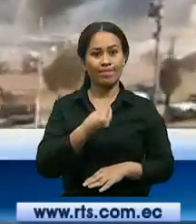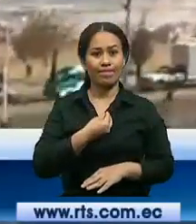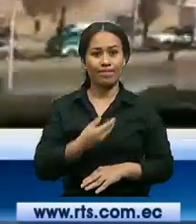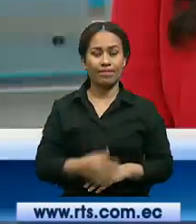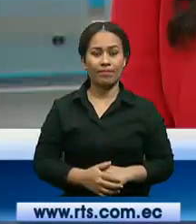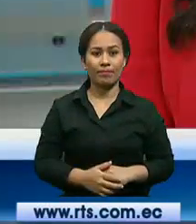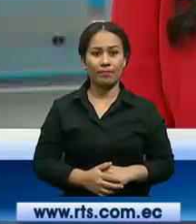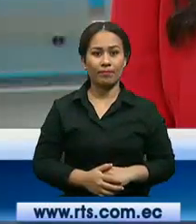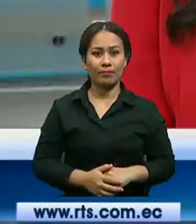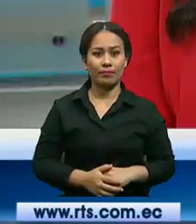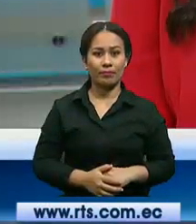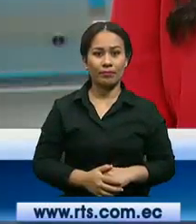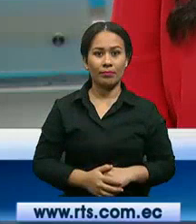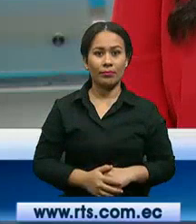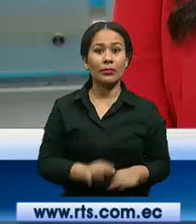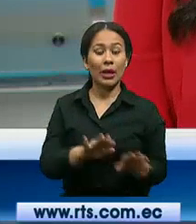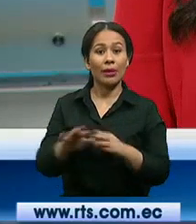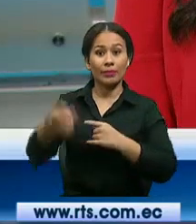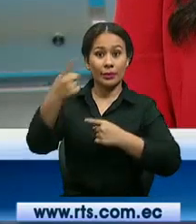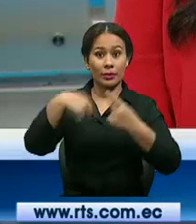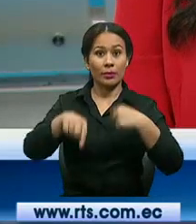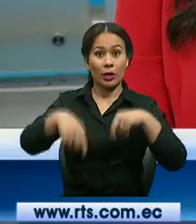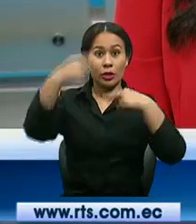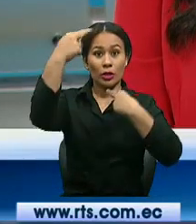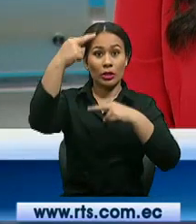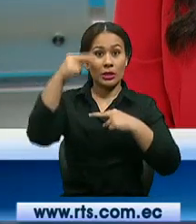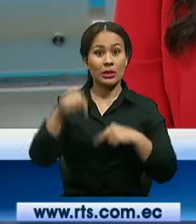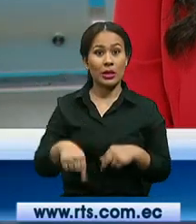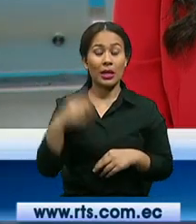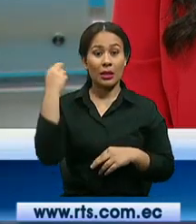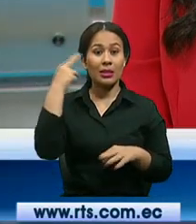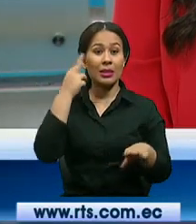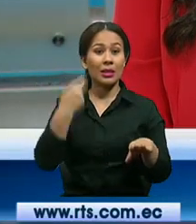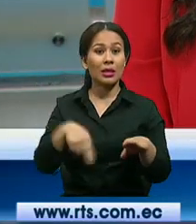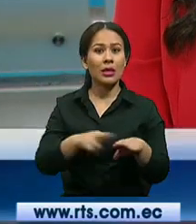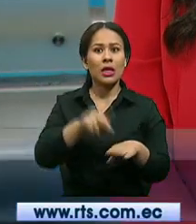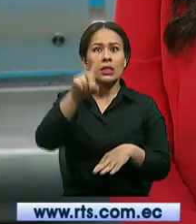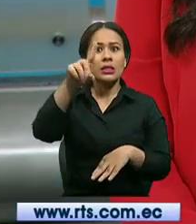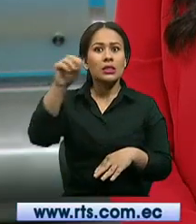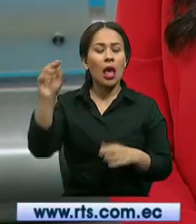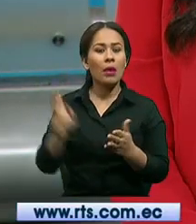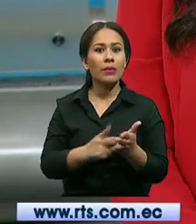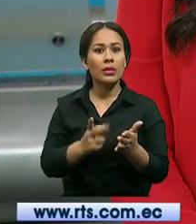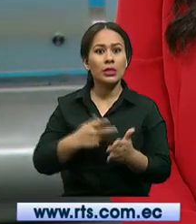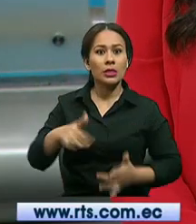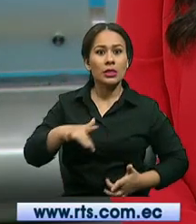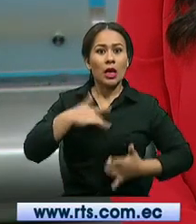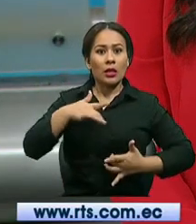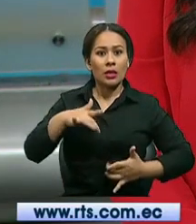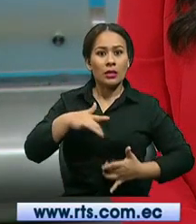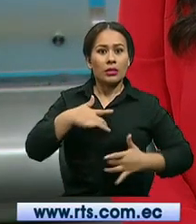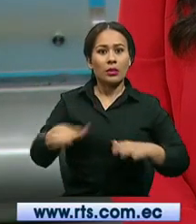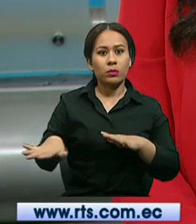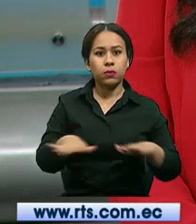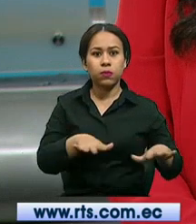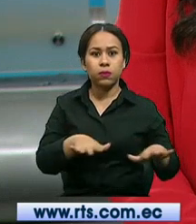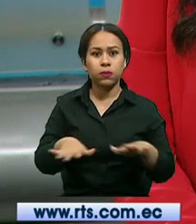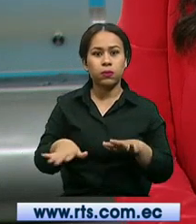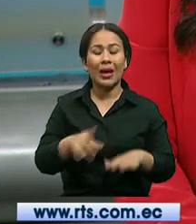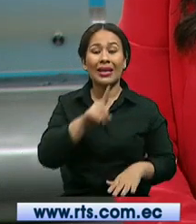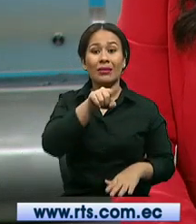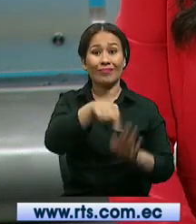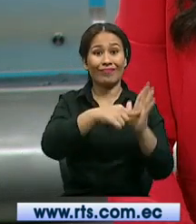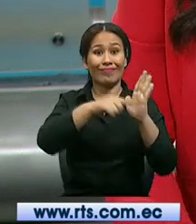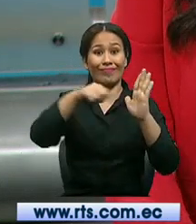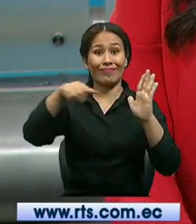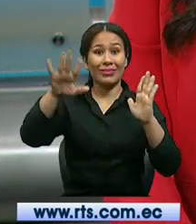Saona. Y de regreso al ámbito nacional, más de 100 réplicas se han registrado tras el sismo de 5.7